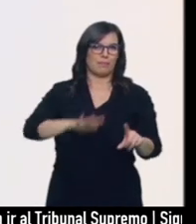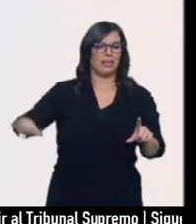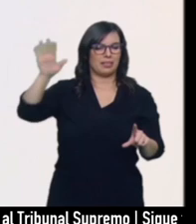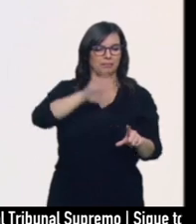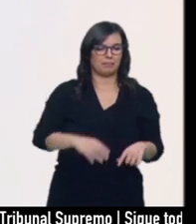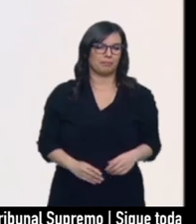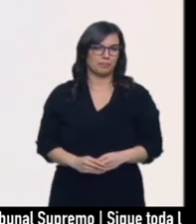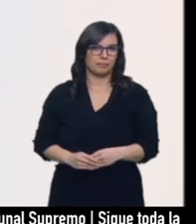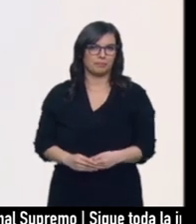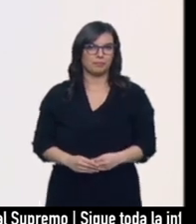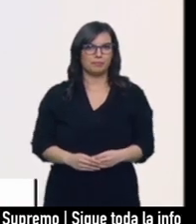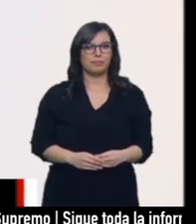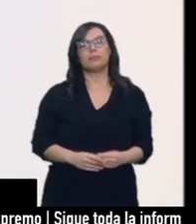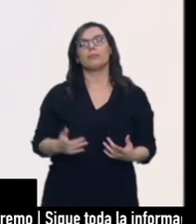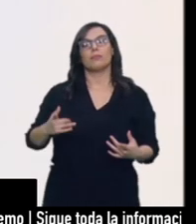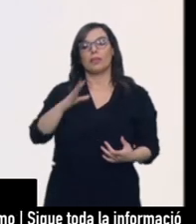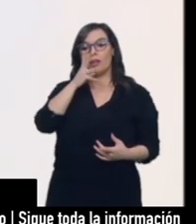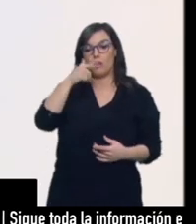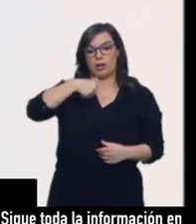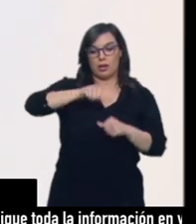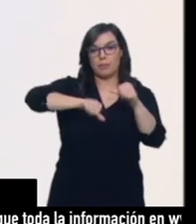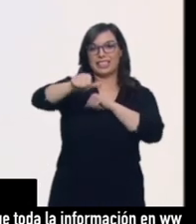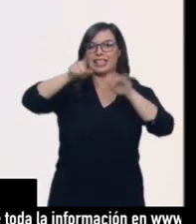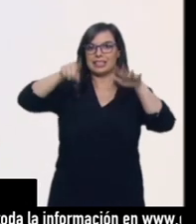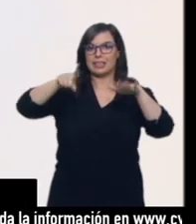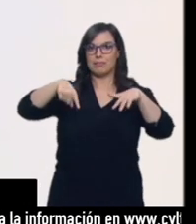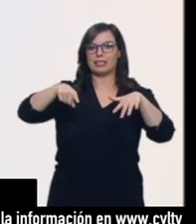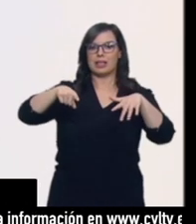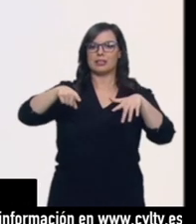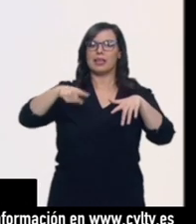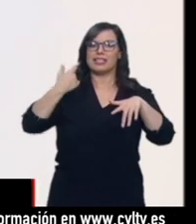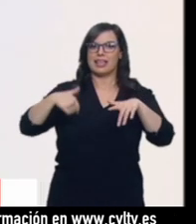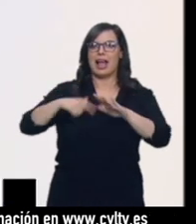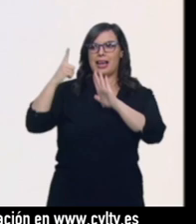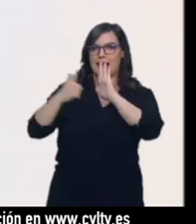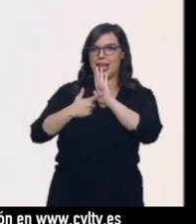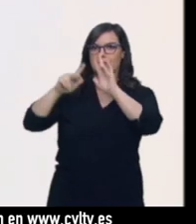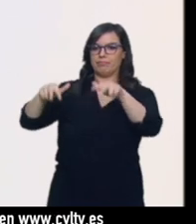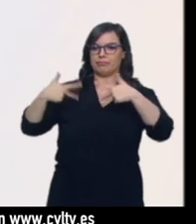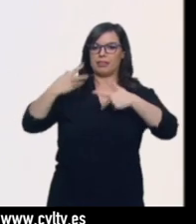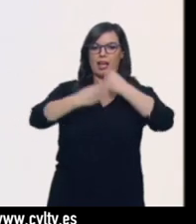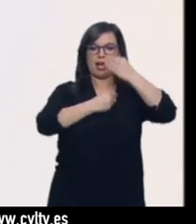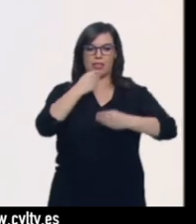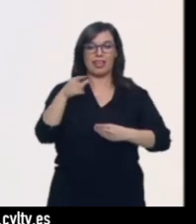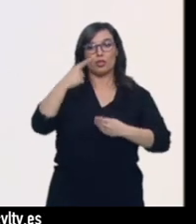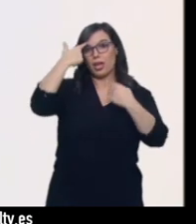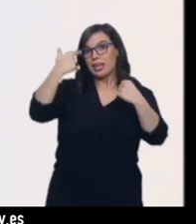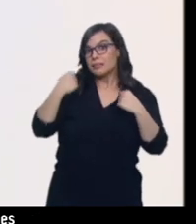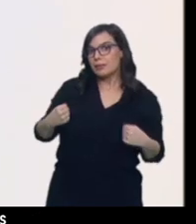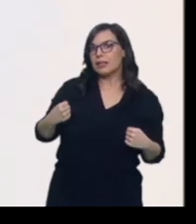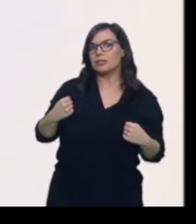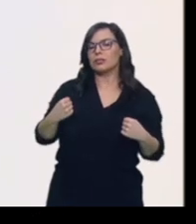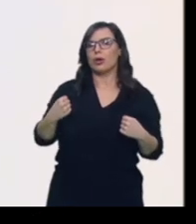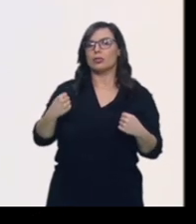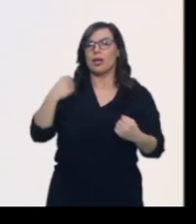Tenemos la cobertura legal para poder actuar durante los próximos 6 meses. Es el plazo que los expertos consideran adecuado para superar la etapa